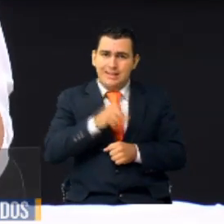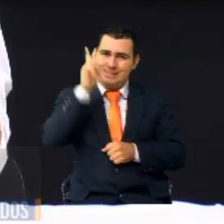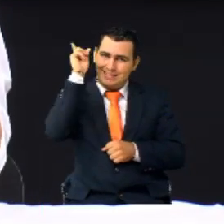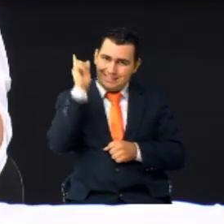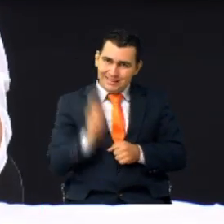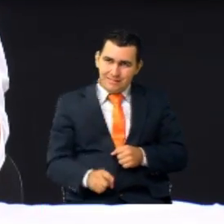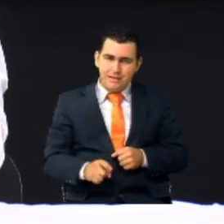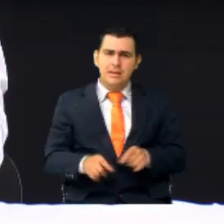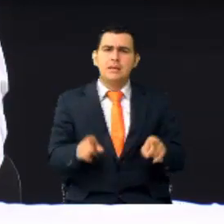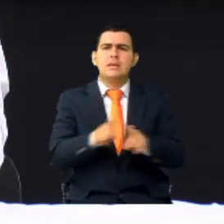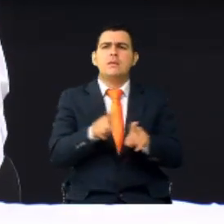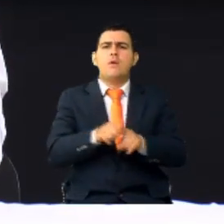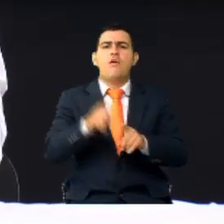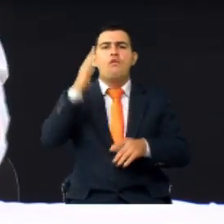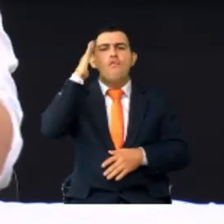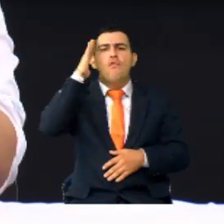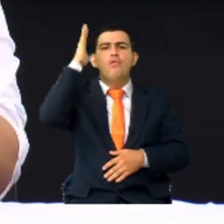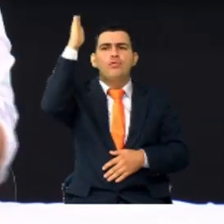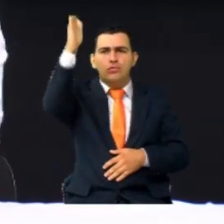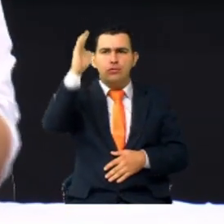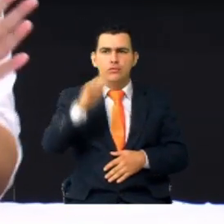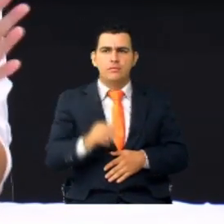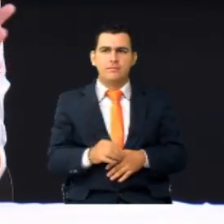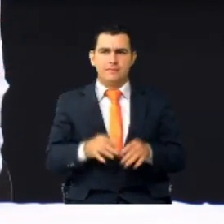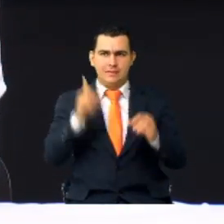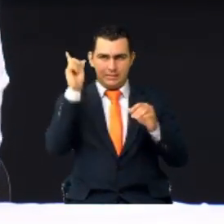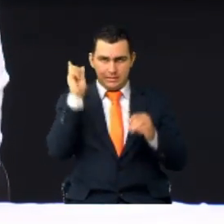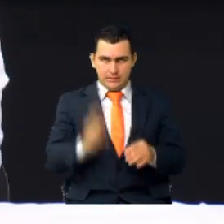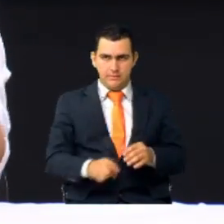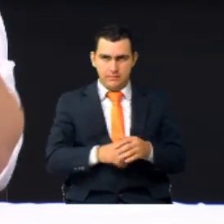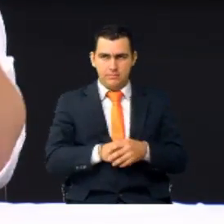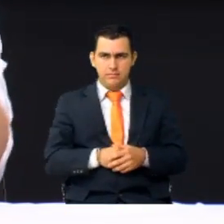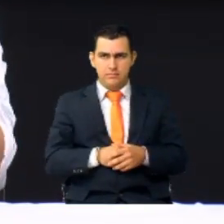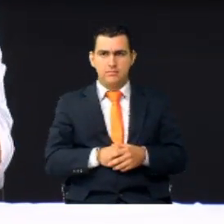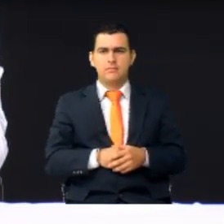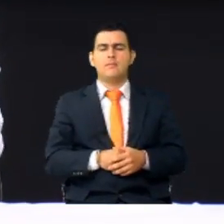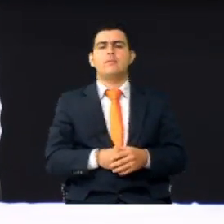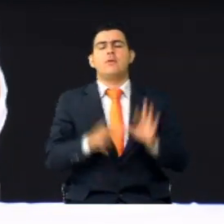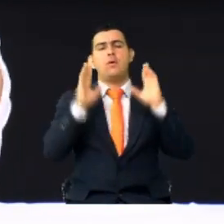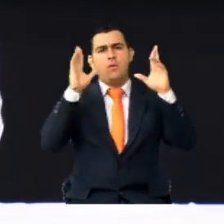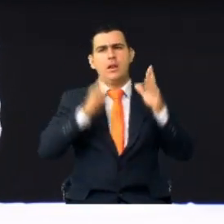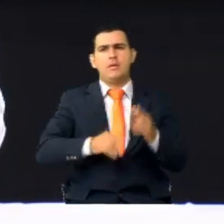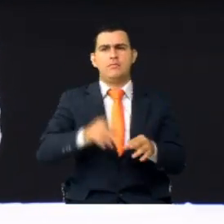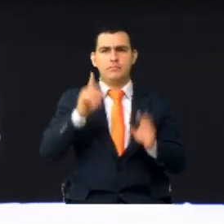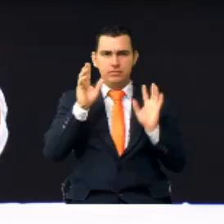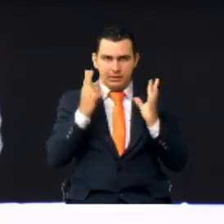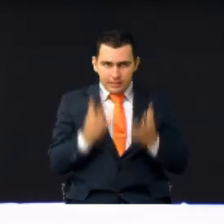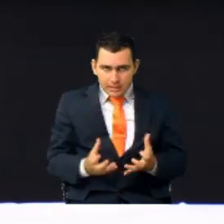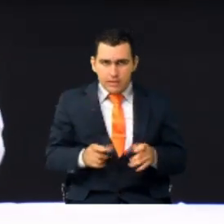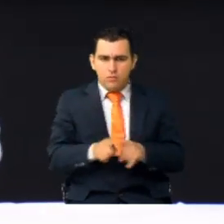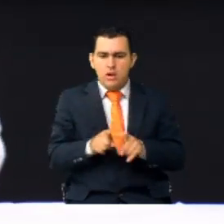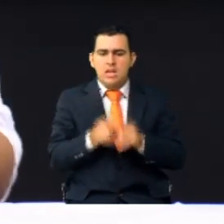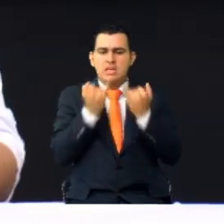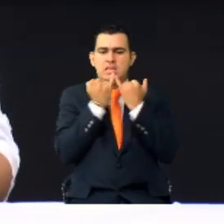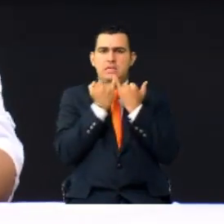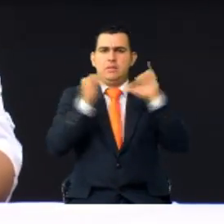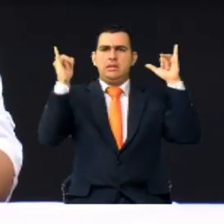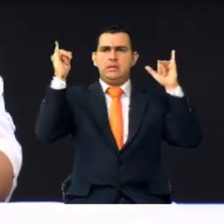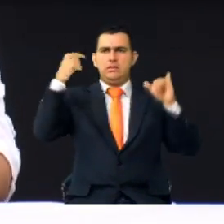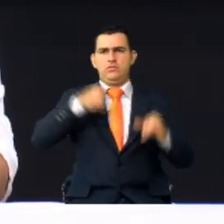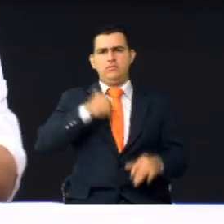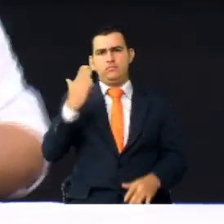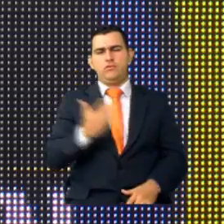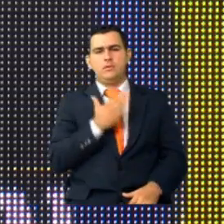déjele un mejor futuro a sus hijos, porque la política tiene que ver con todo. Entonces, espero que salgan a votar por el único candidato independiente que tiene